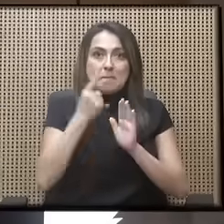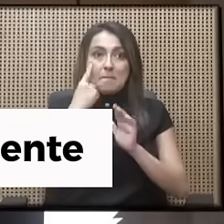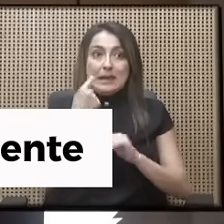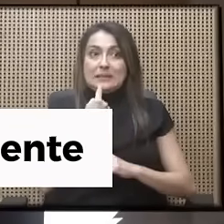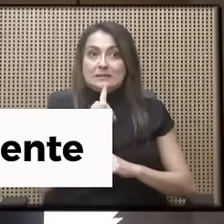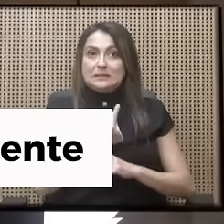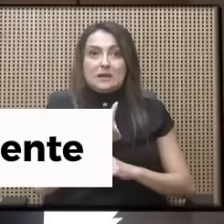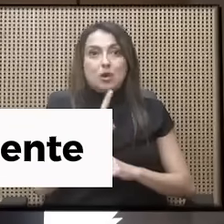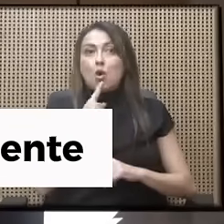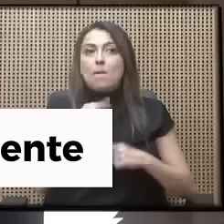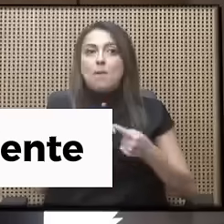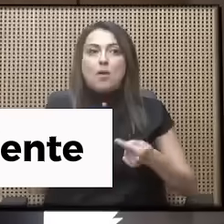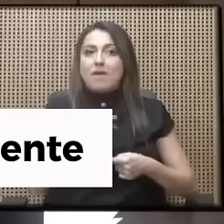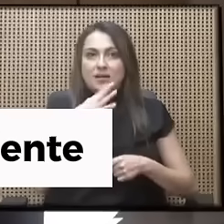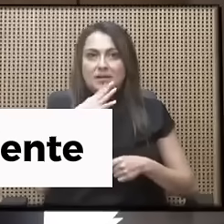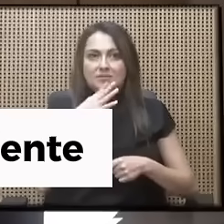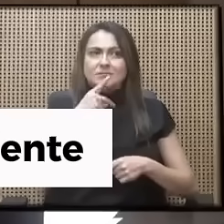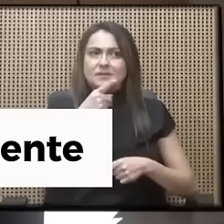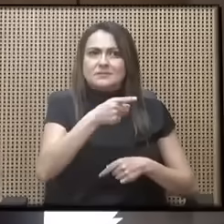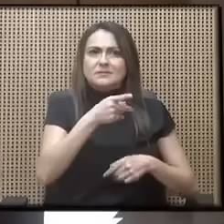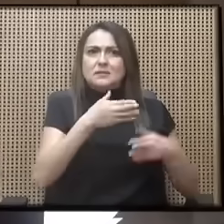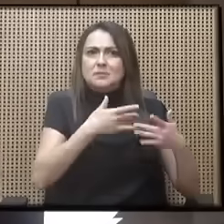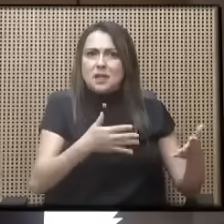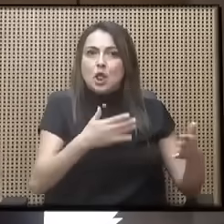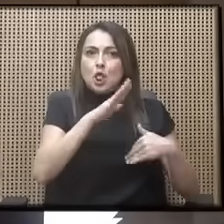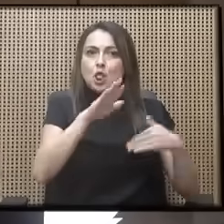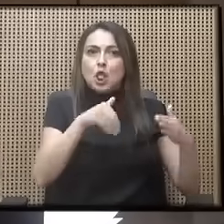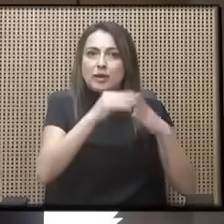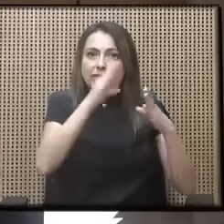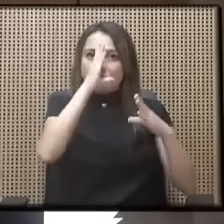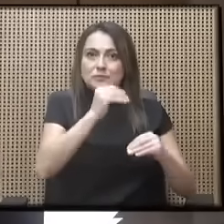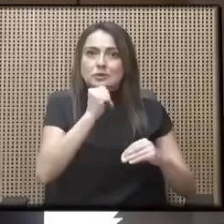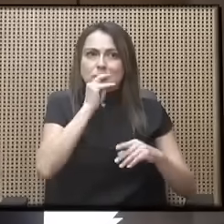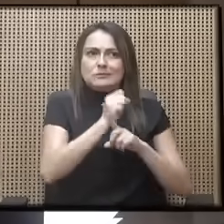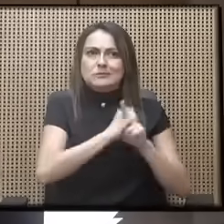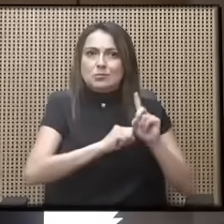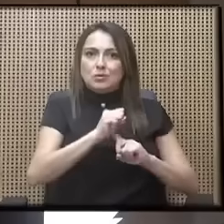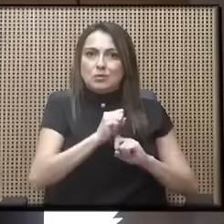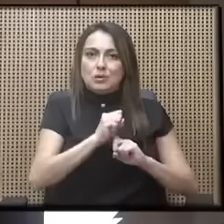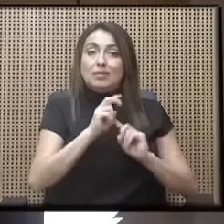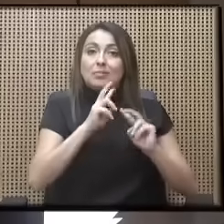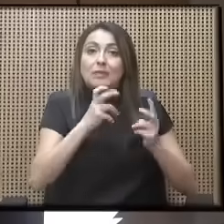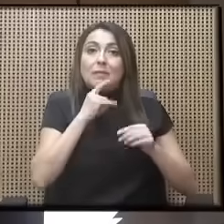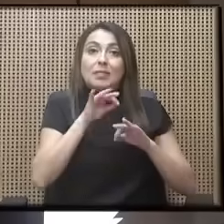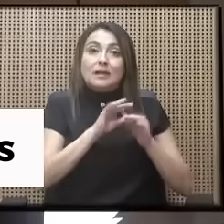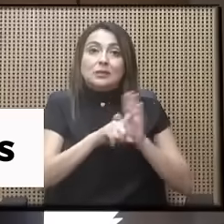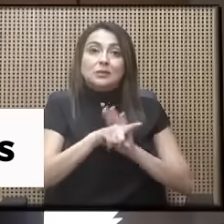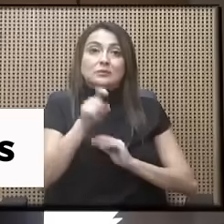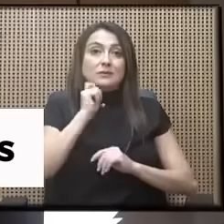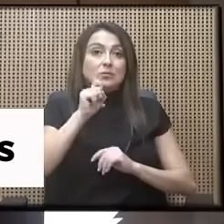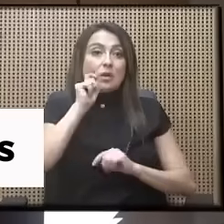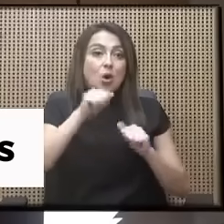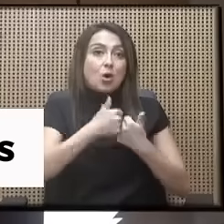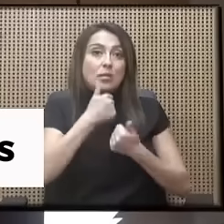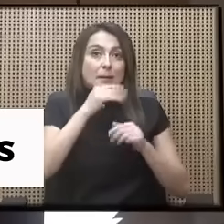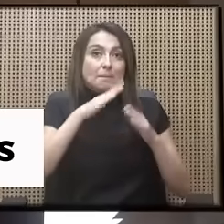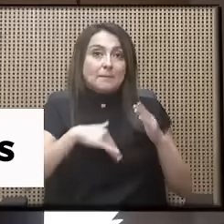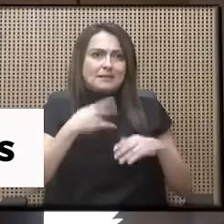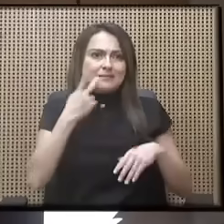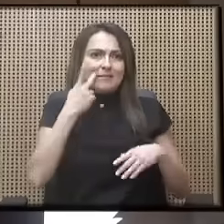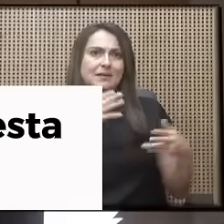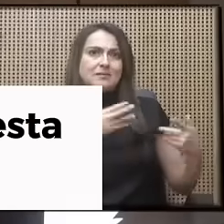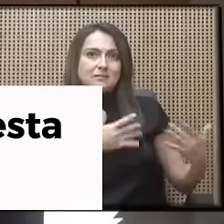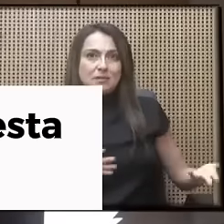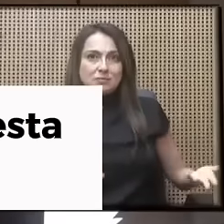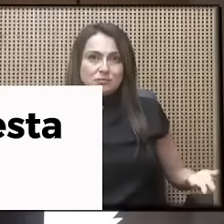decir, no voy a declarar. Y ahí están en el expediente todos los datos de casos en materia de delitos sexuales contra menores que se ven